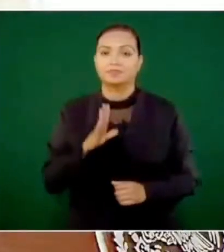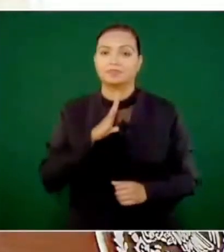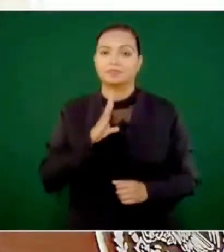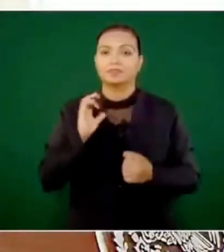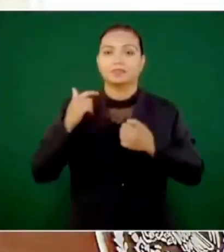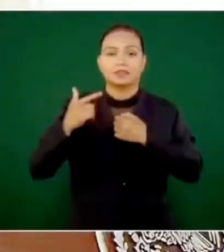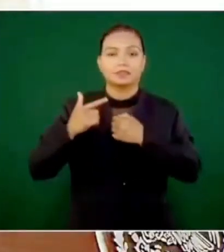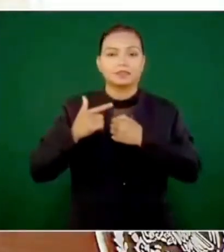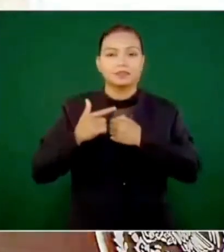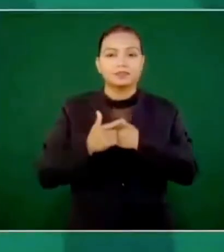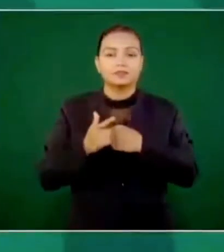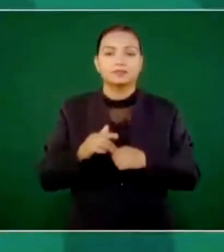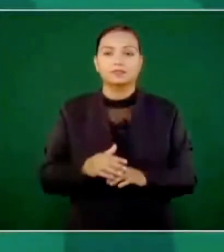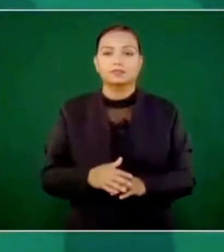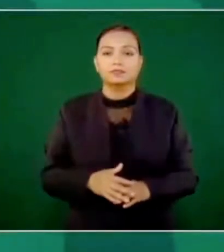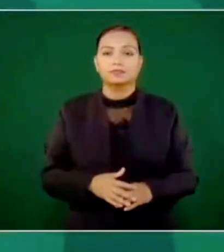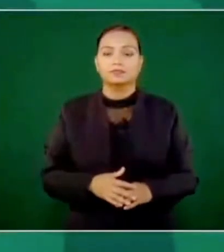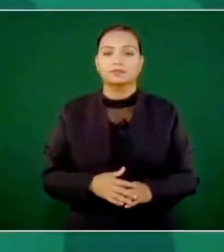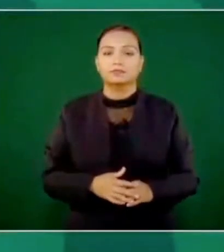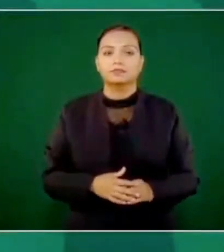que